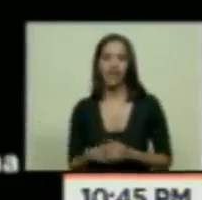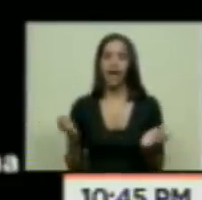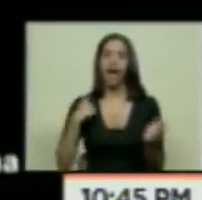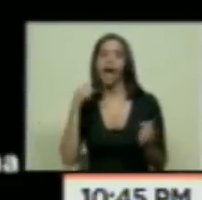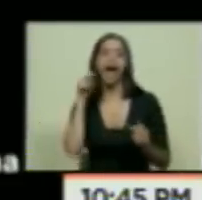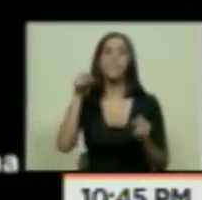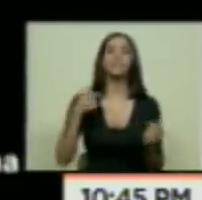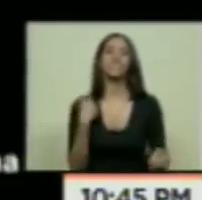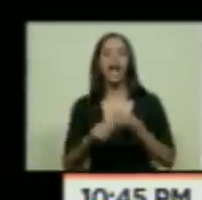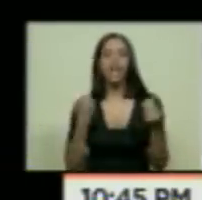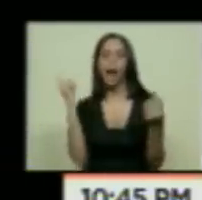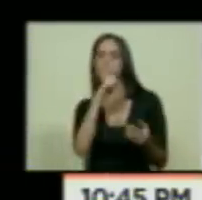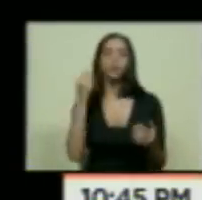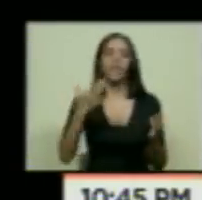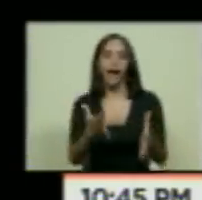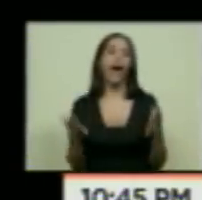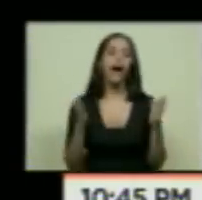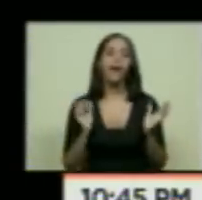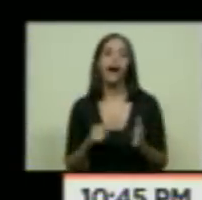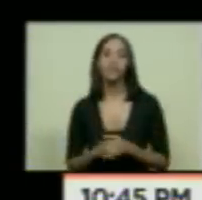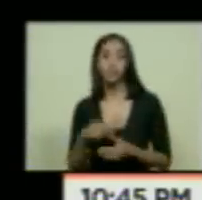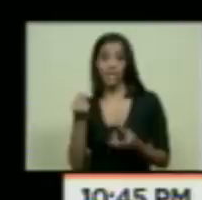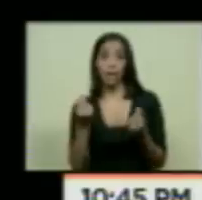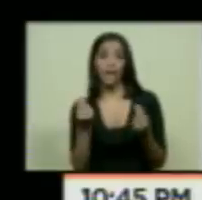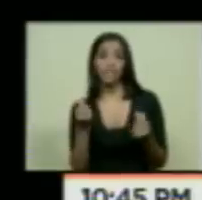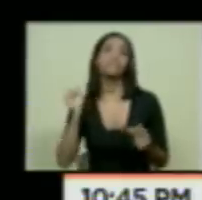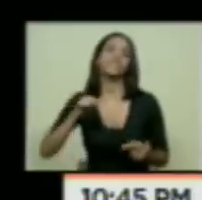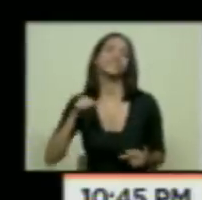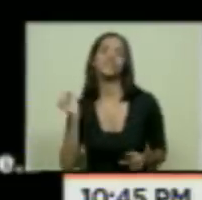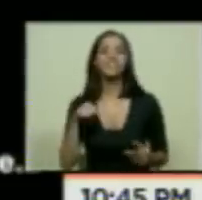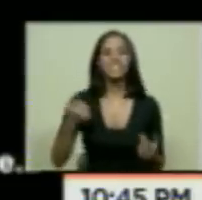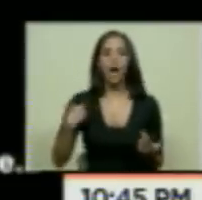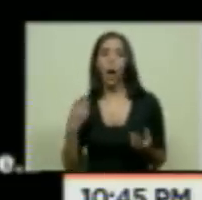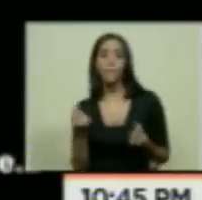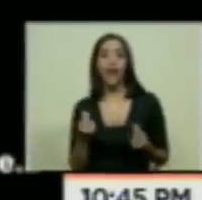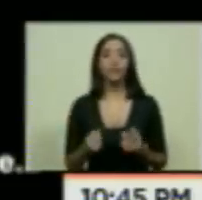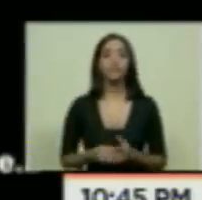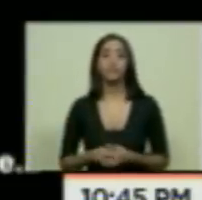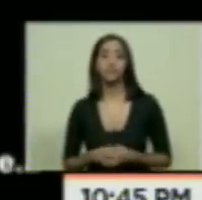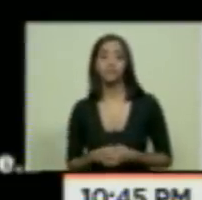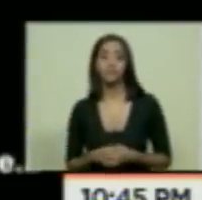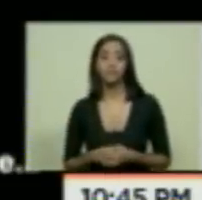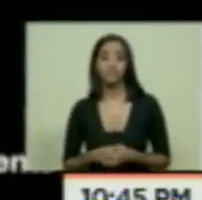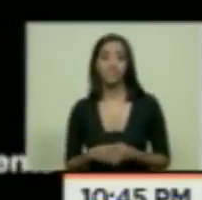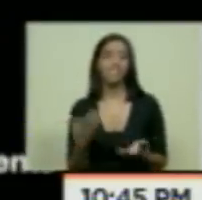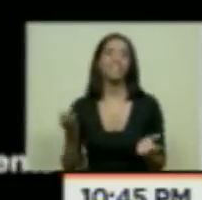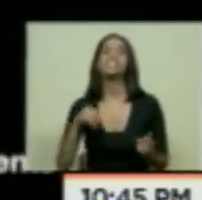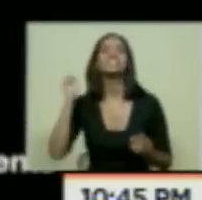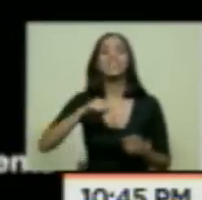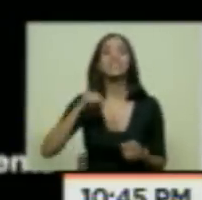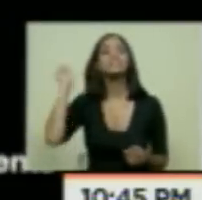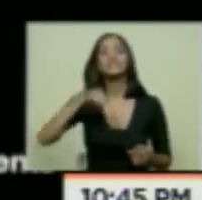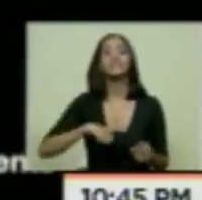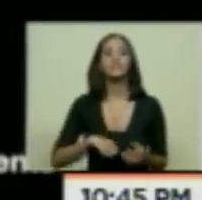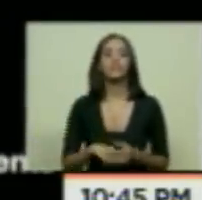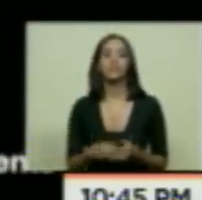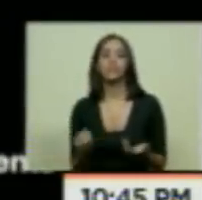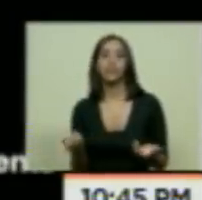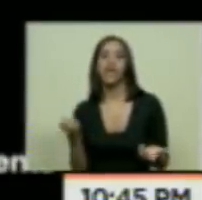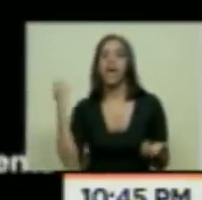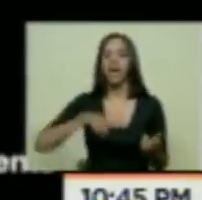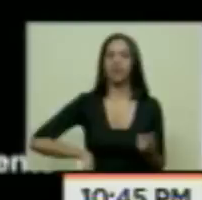me dé la puta gana. Ah, porque tiene plata. Y porque es pobre. Y es un obrero. O sea, que un delito es un oso pobre, ¿no? Sí. Asalariado. Sí,